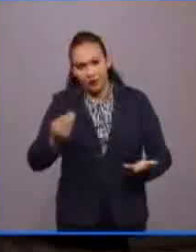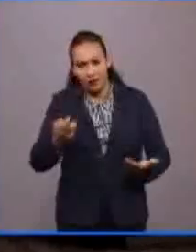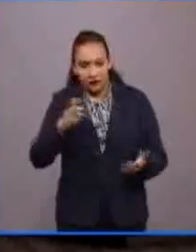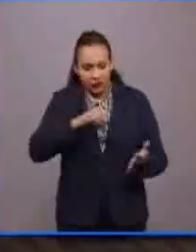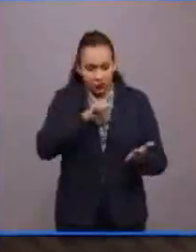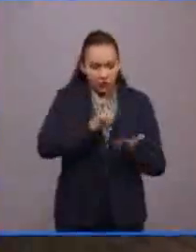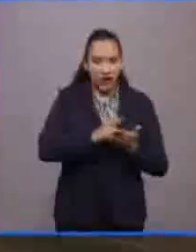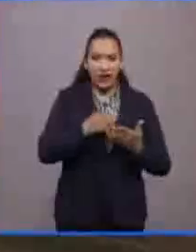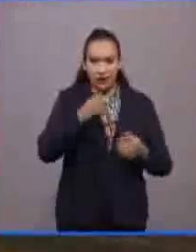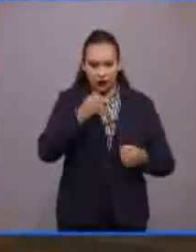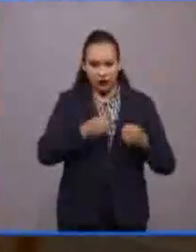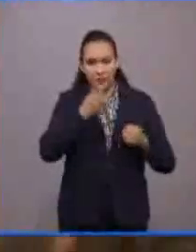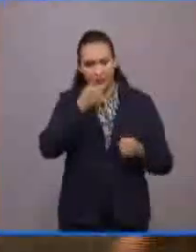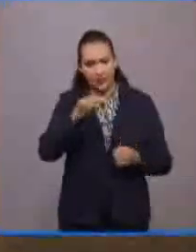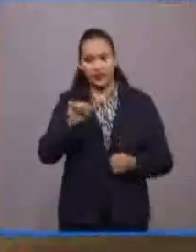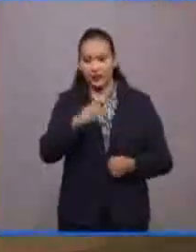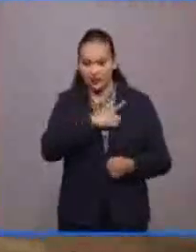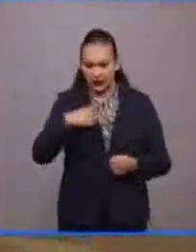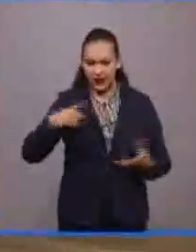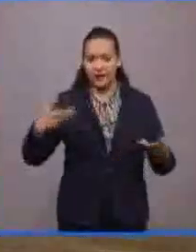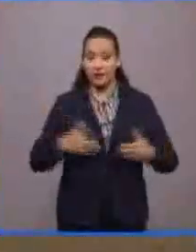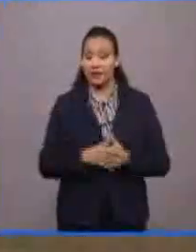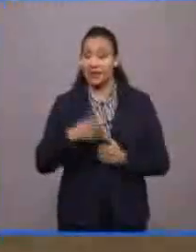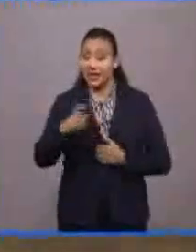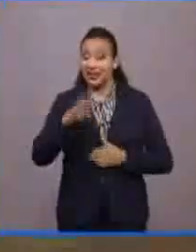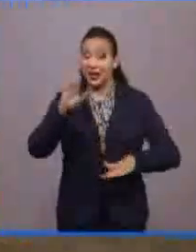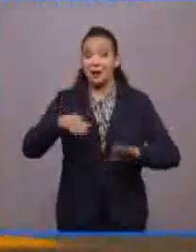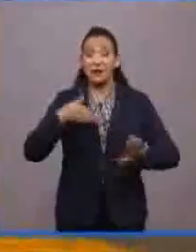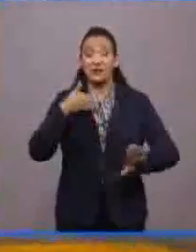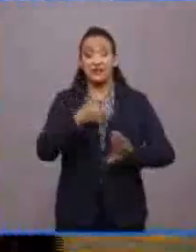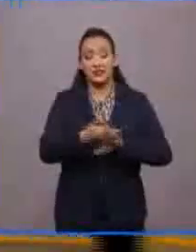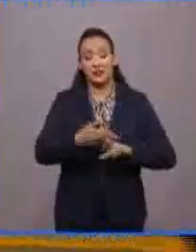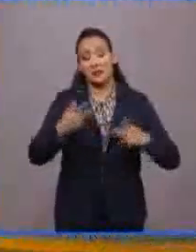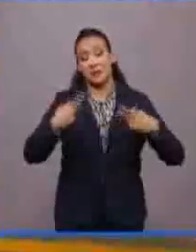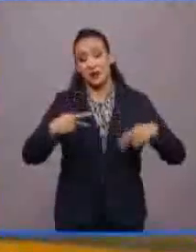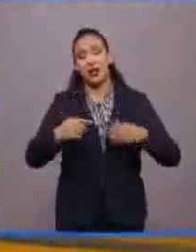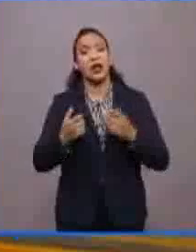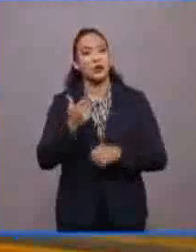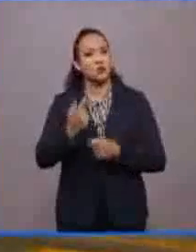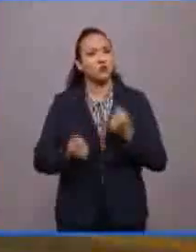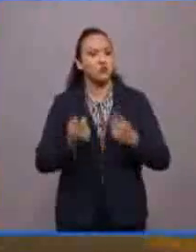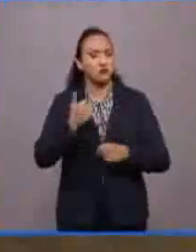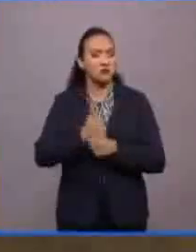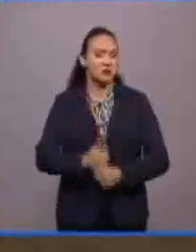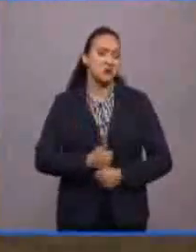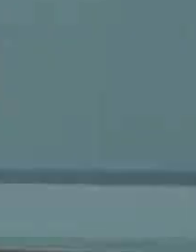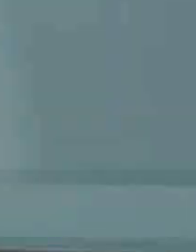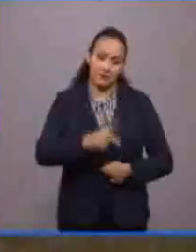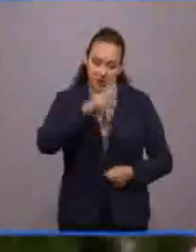jurídico de mayor valía, atendiendo a que afecta a personas en situación de vulnerabilidad.